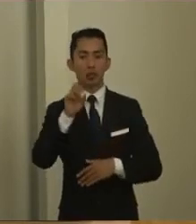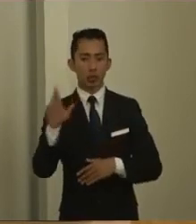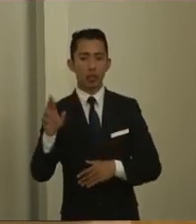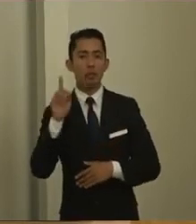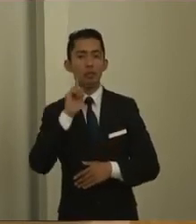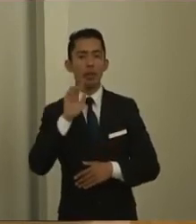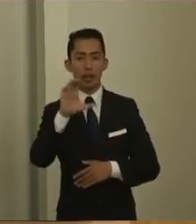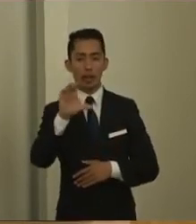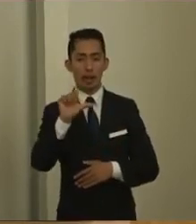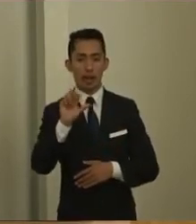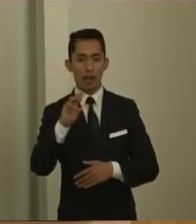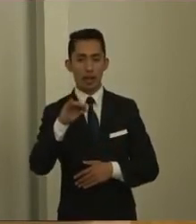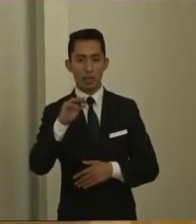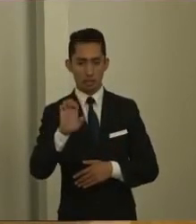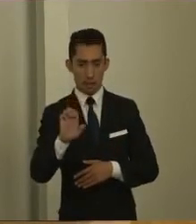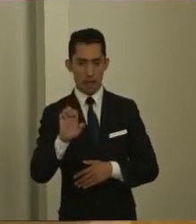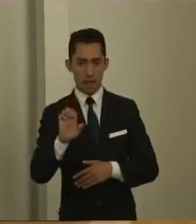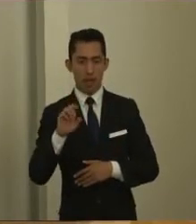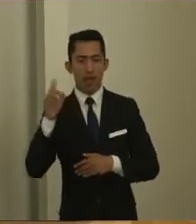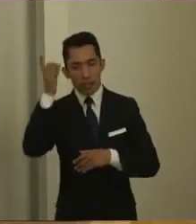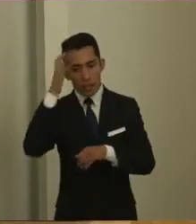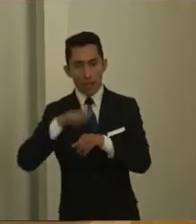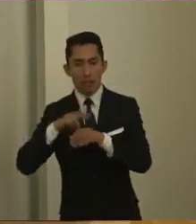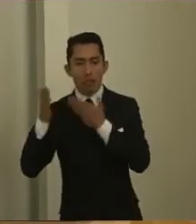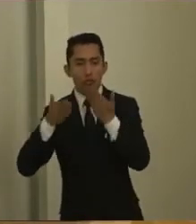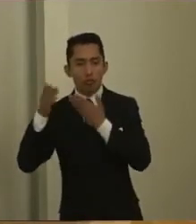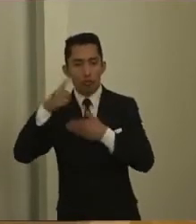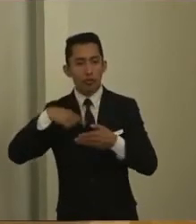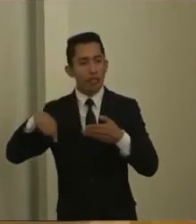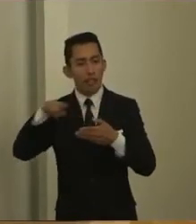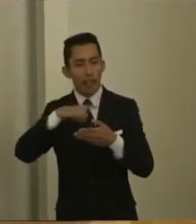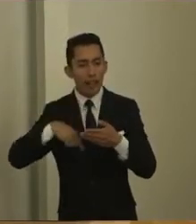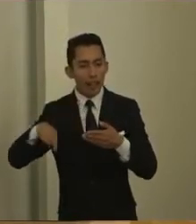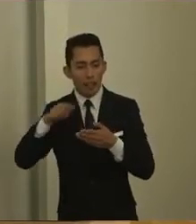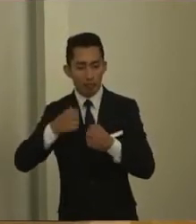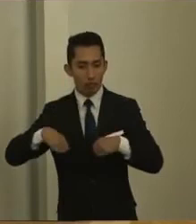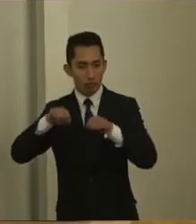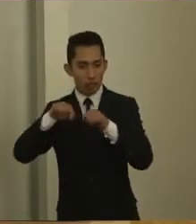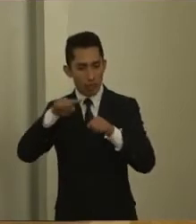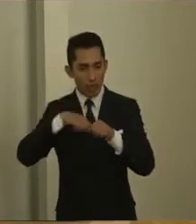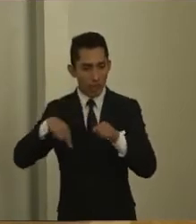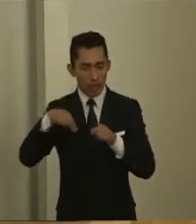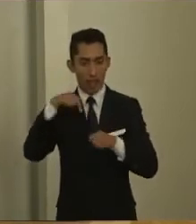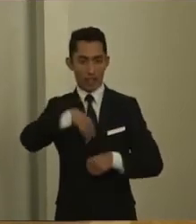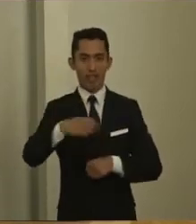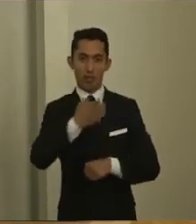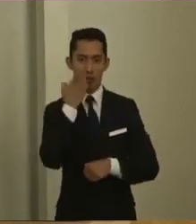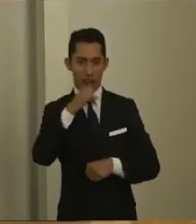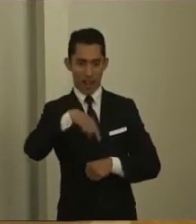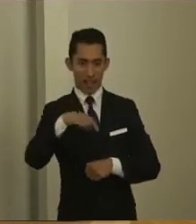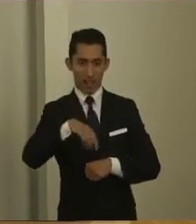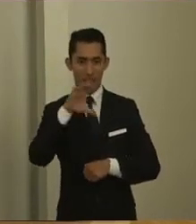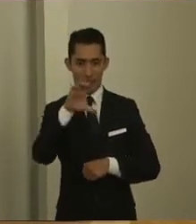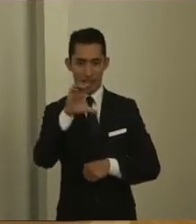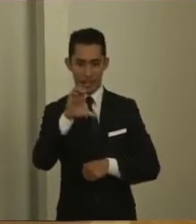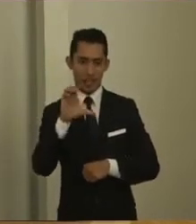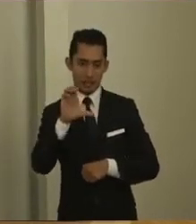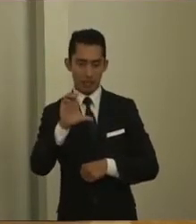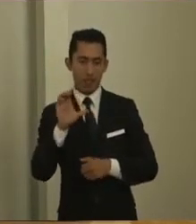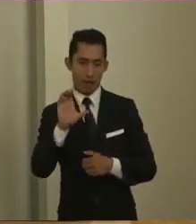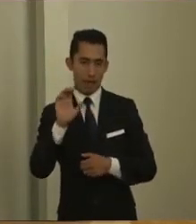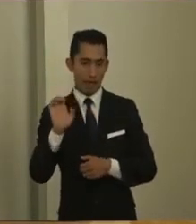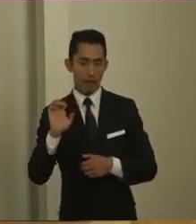knapp directora del centro de estudios sociológicos de este colegio arturo alvarado